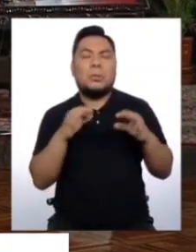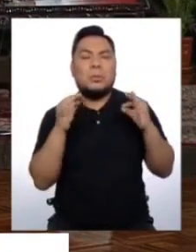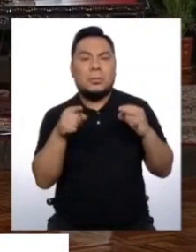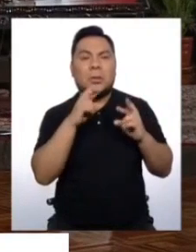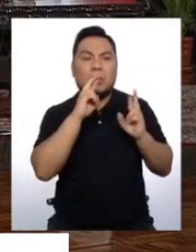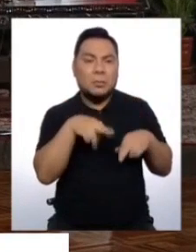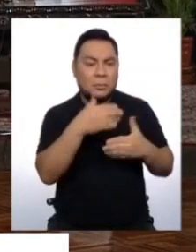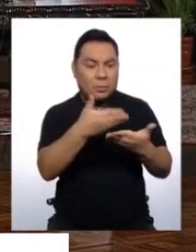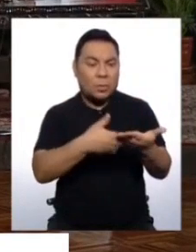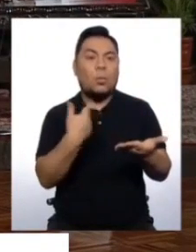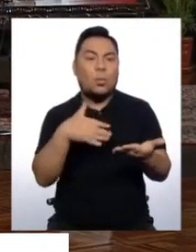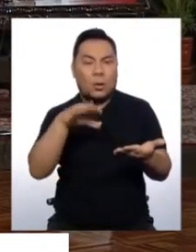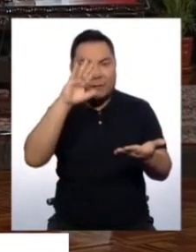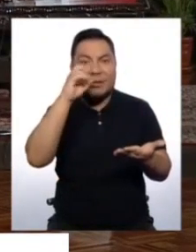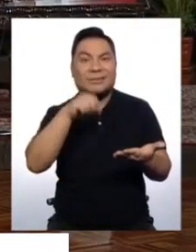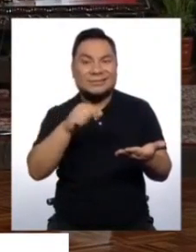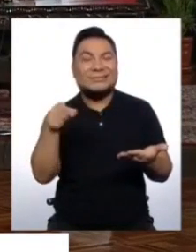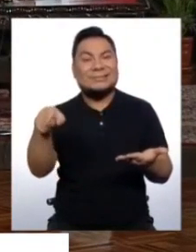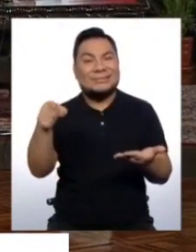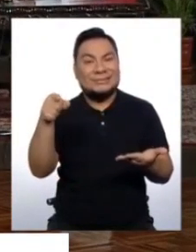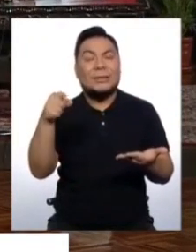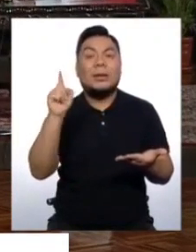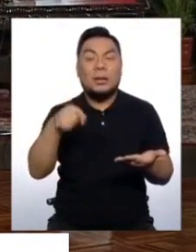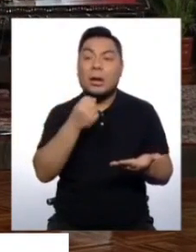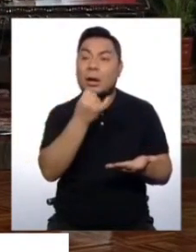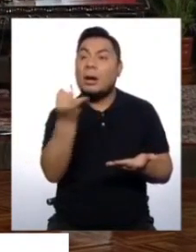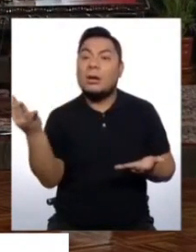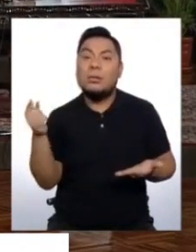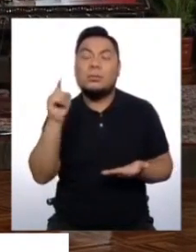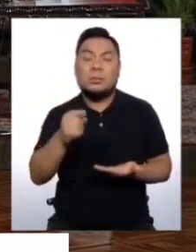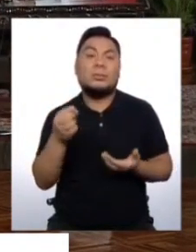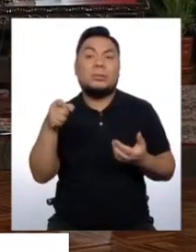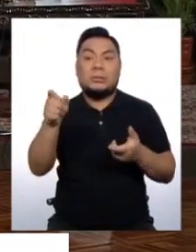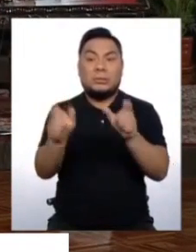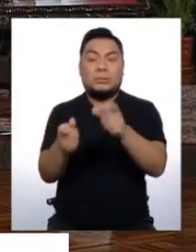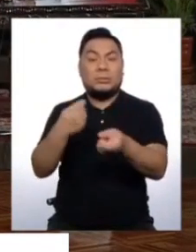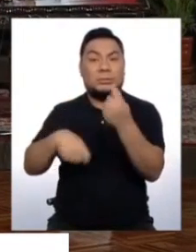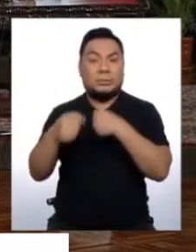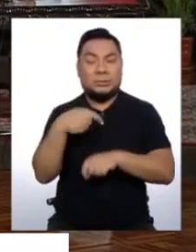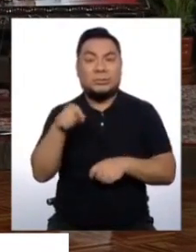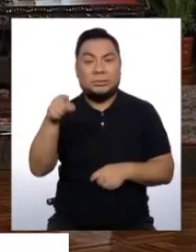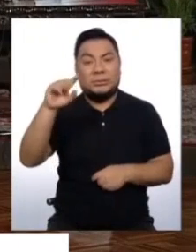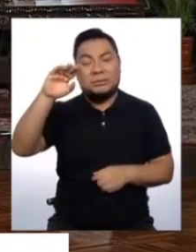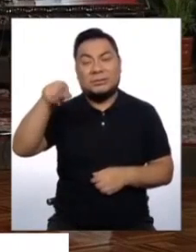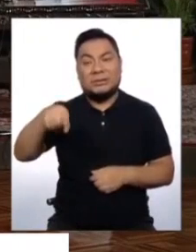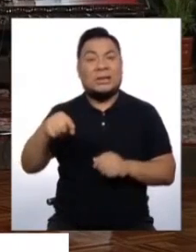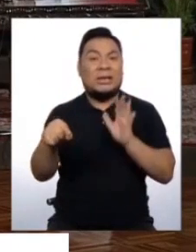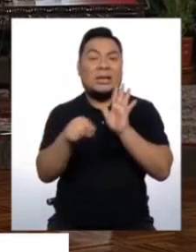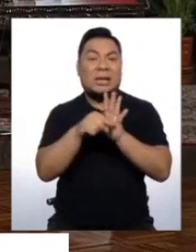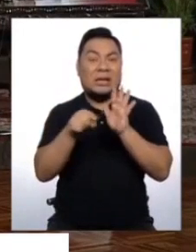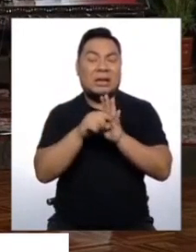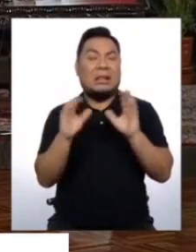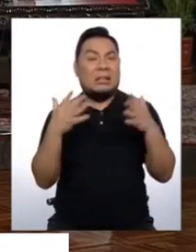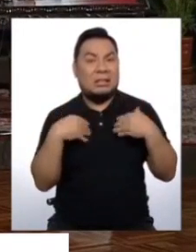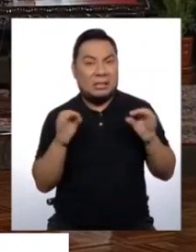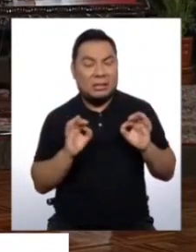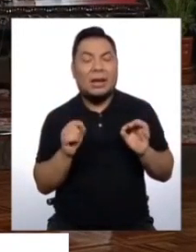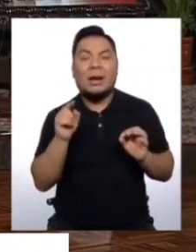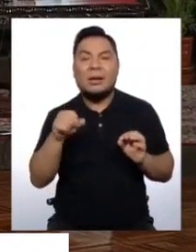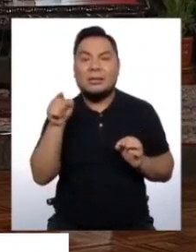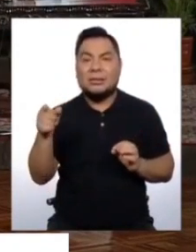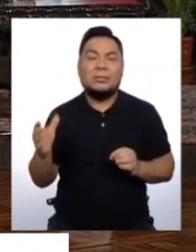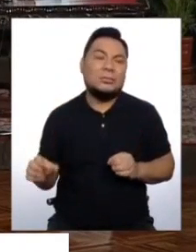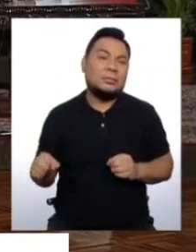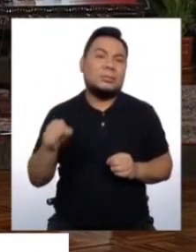los resultados de estas, al punto que en algunos casos a los comerciantes que han salido como negativos al COVID se los ha llegado